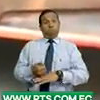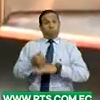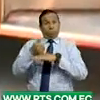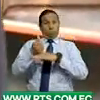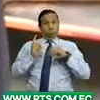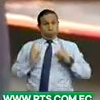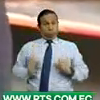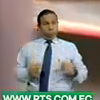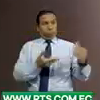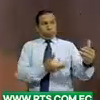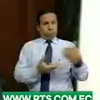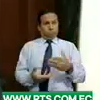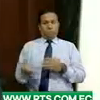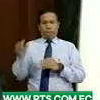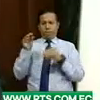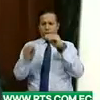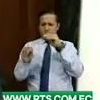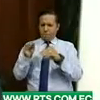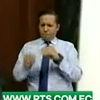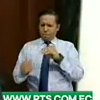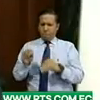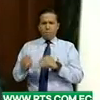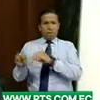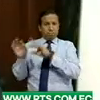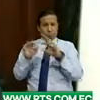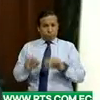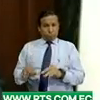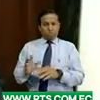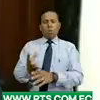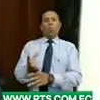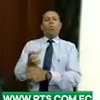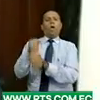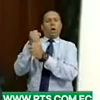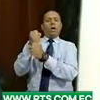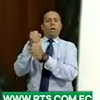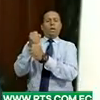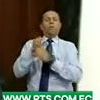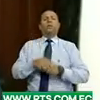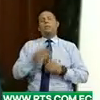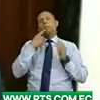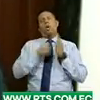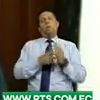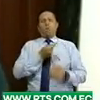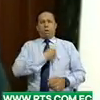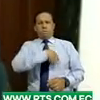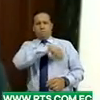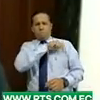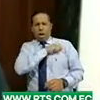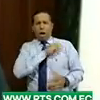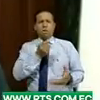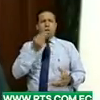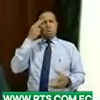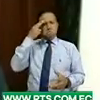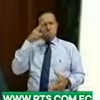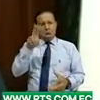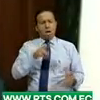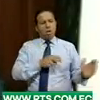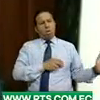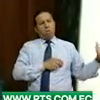lugares, pero se amplió. Inicialmente tenemos vuelos directos de España y de México, pero